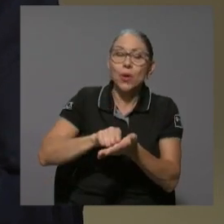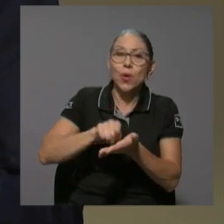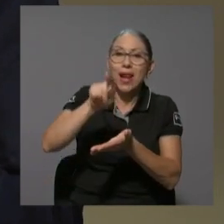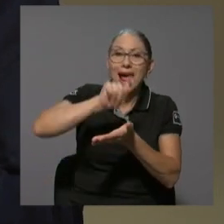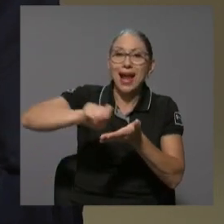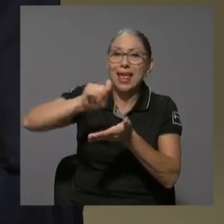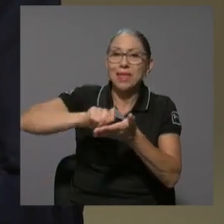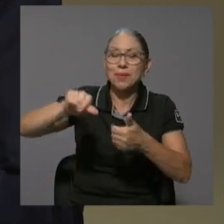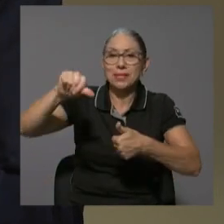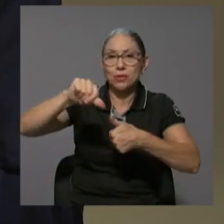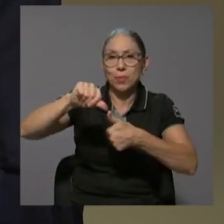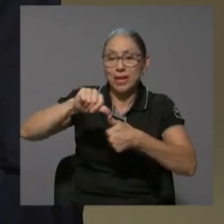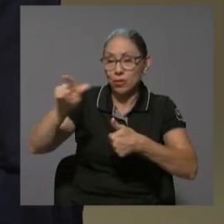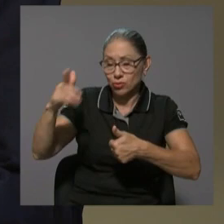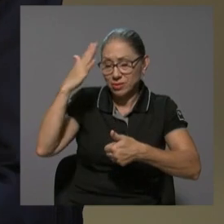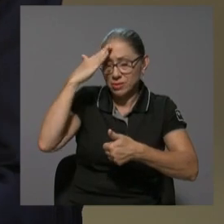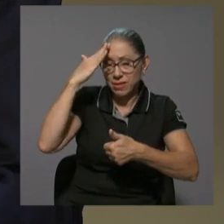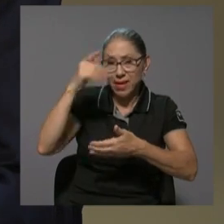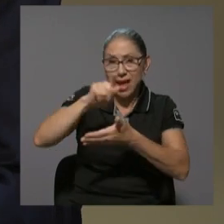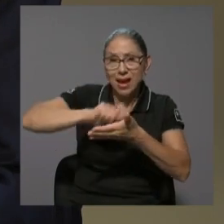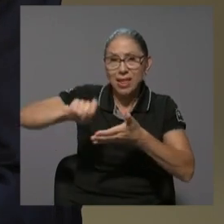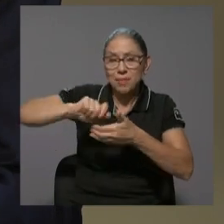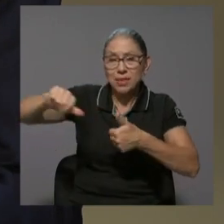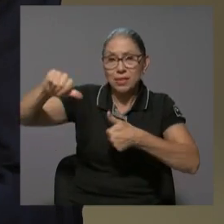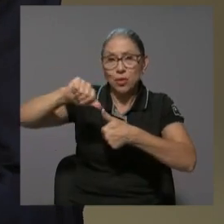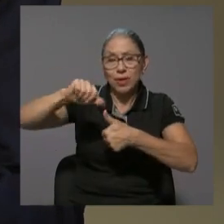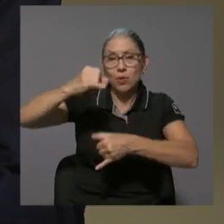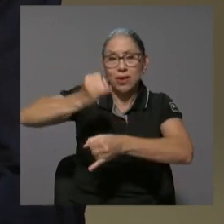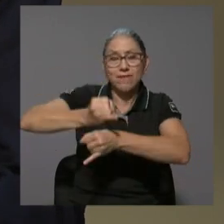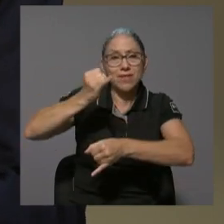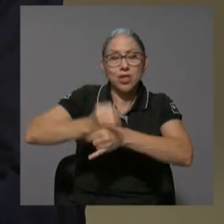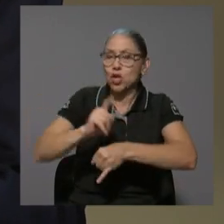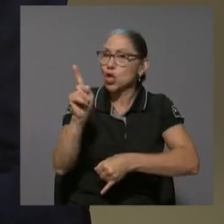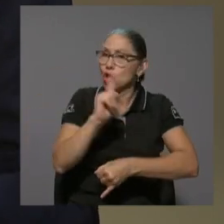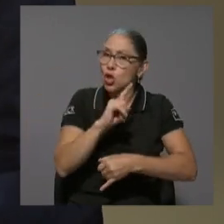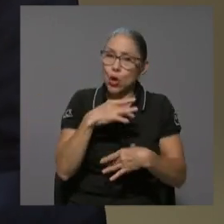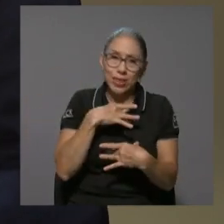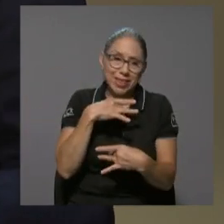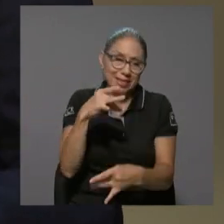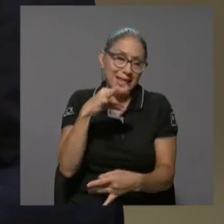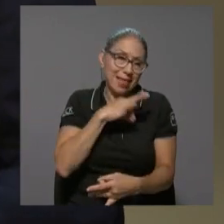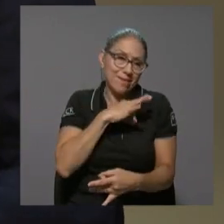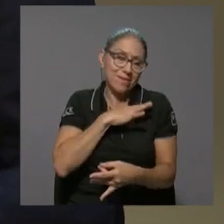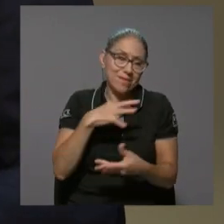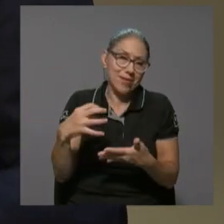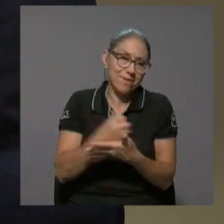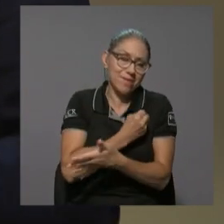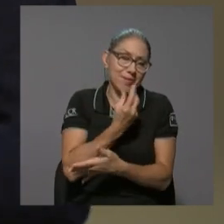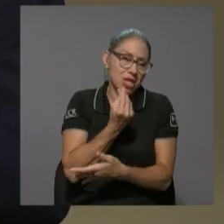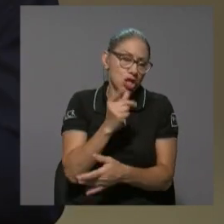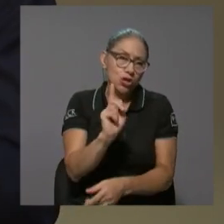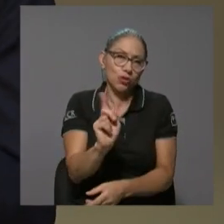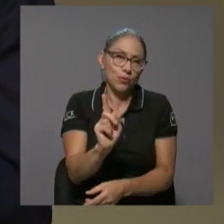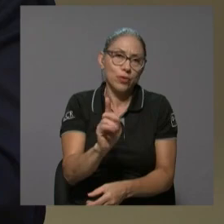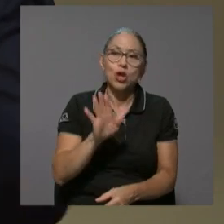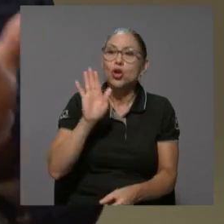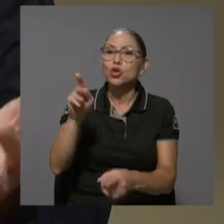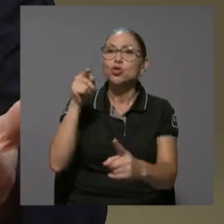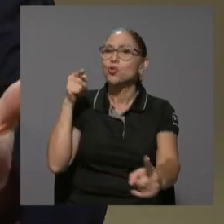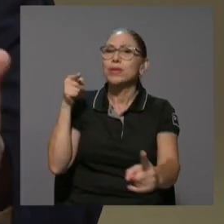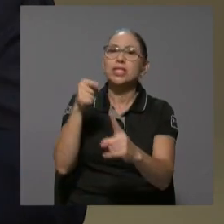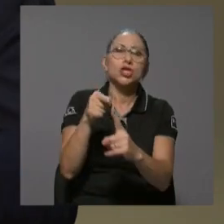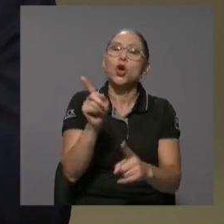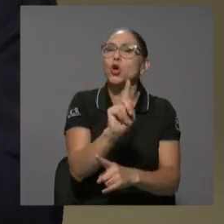Centroamérica. Como usted sabe, la Academia de Centroamérica es una institución sin fines de lucro. su misión no es